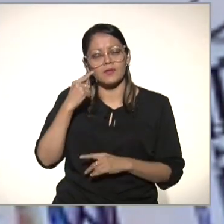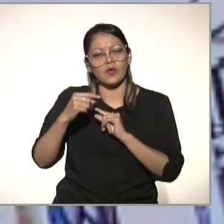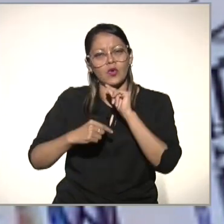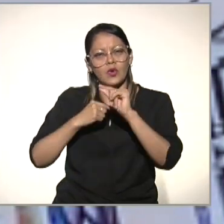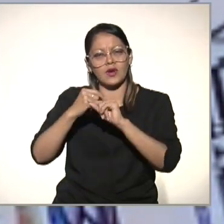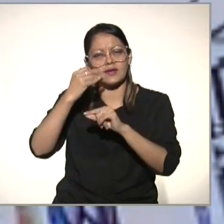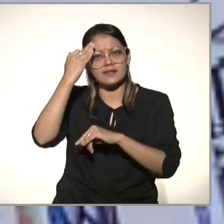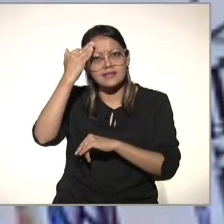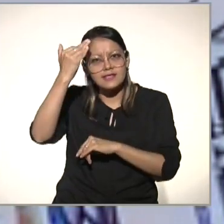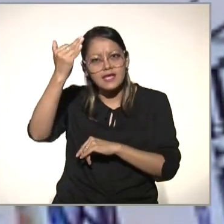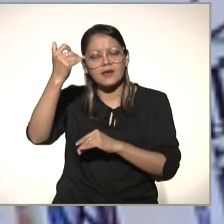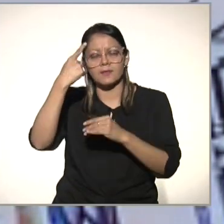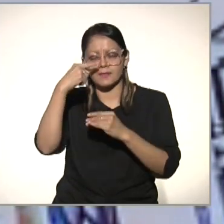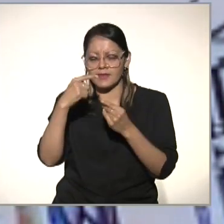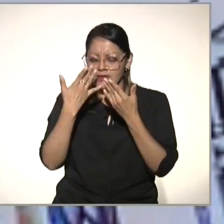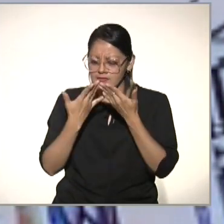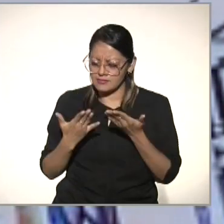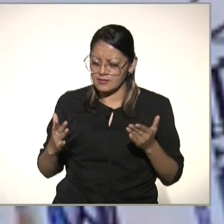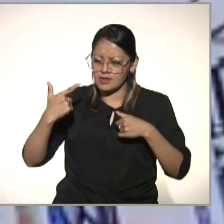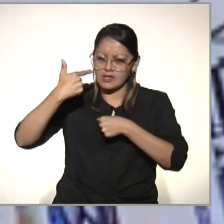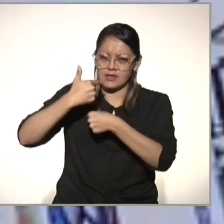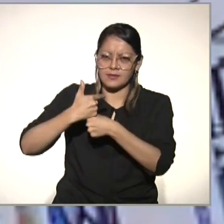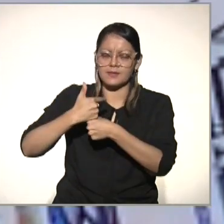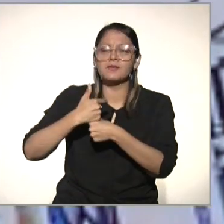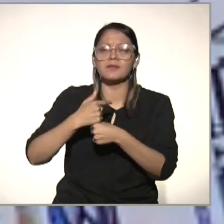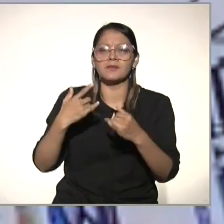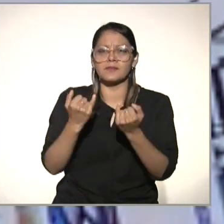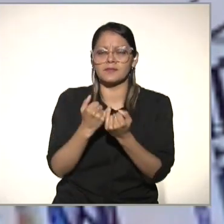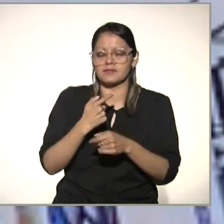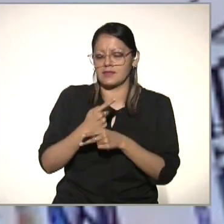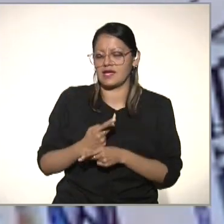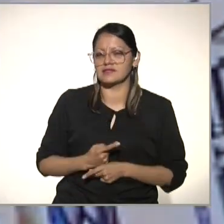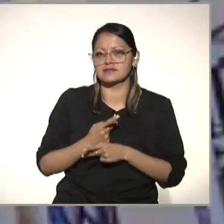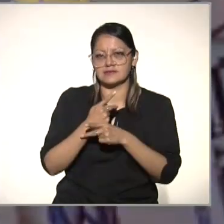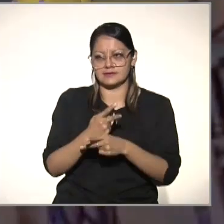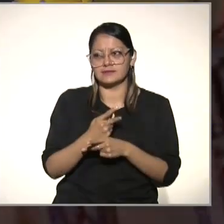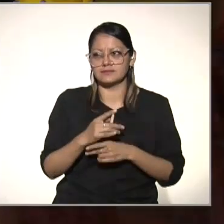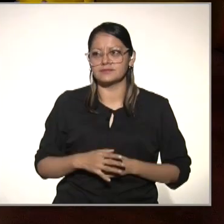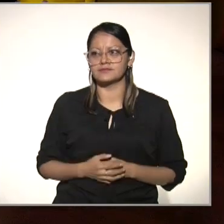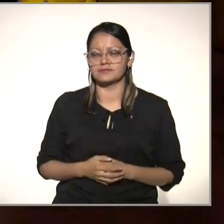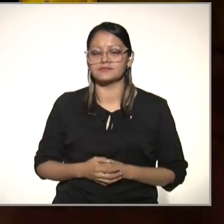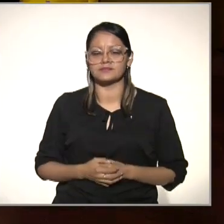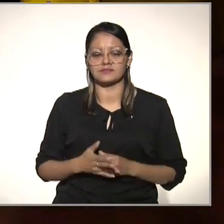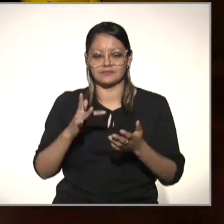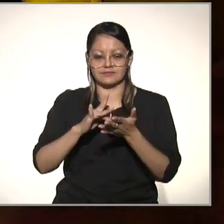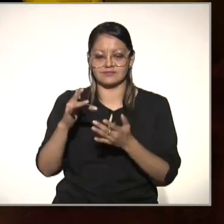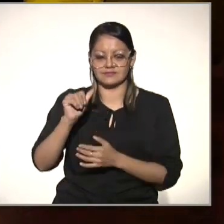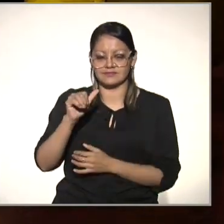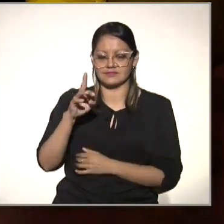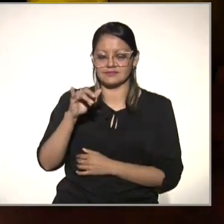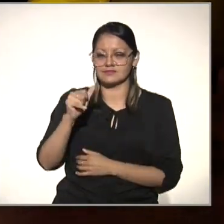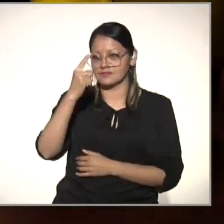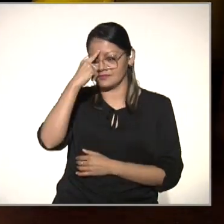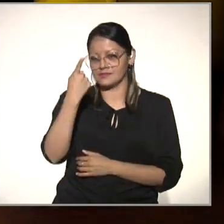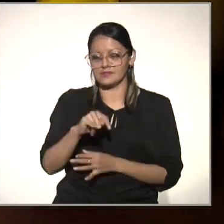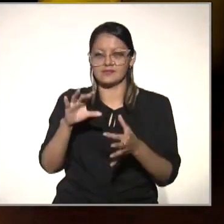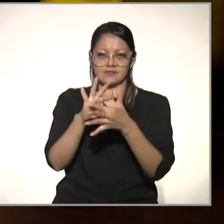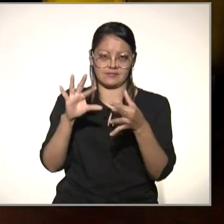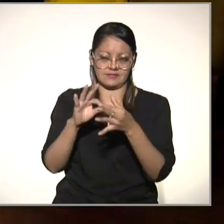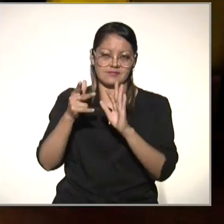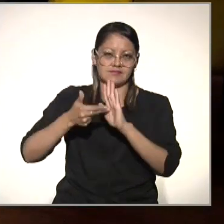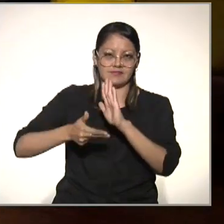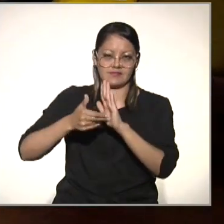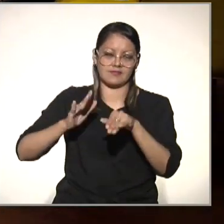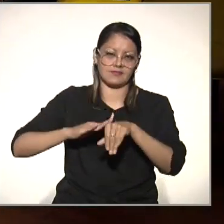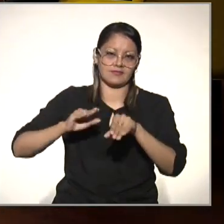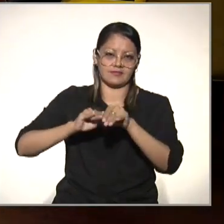tiempo de descubrirla y dándole el tiempo y con mucha paciencia. Gracias a María Pardo Cue por darnos más herramientas y